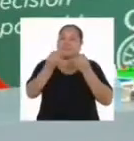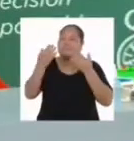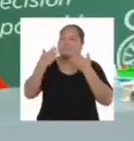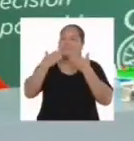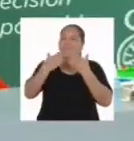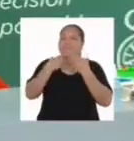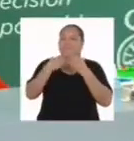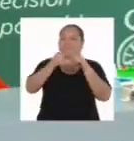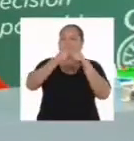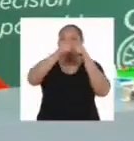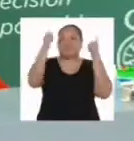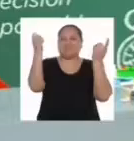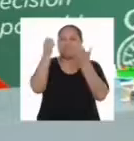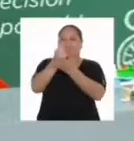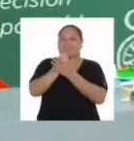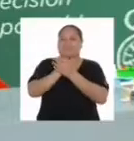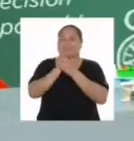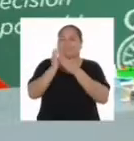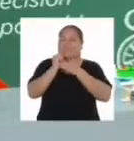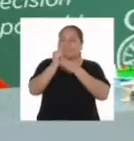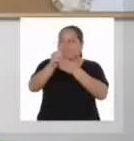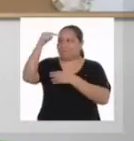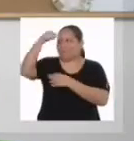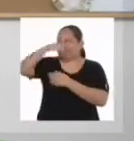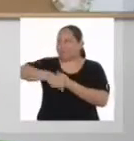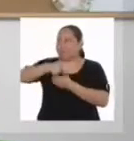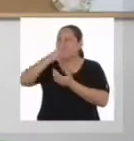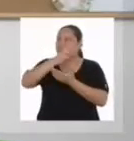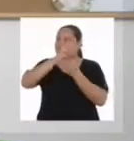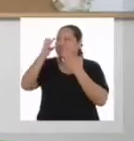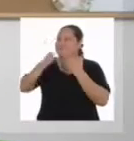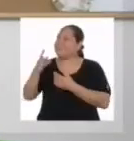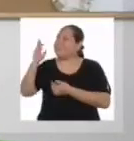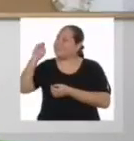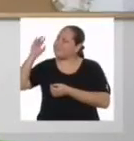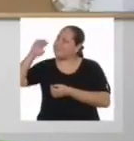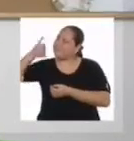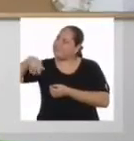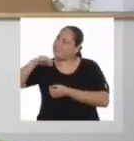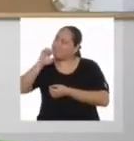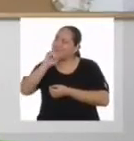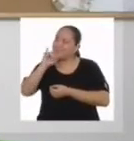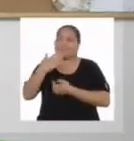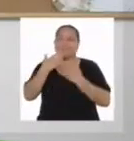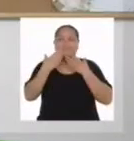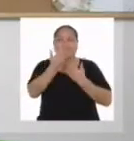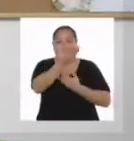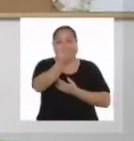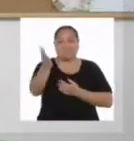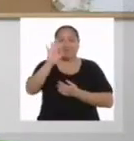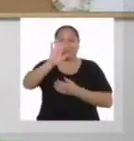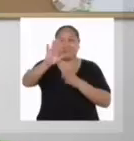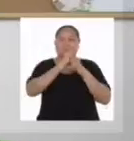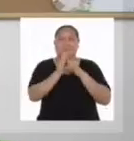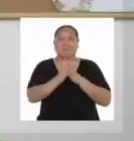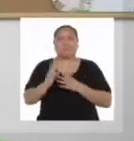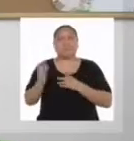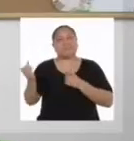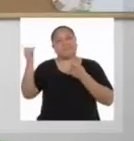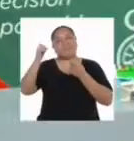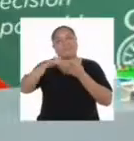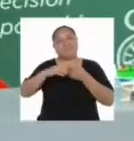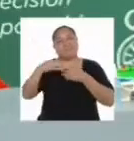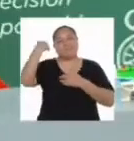Muchas gracias por la gran ayuda y guía, profesora Jessica, durante este programa. Gracias a ustedes y a todas y todos en casa. ¡Hasta